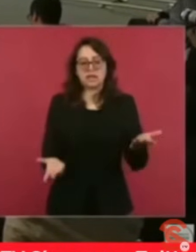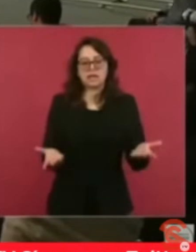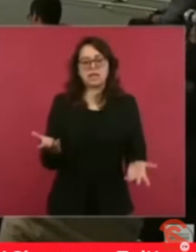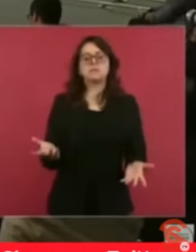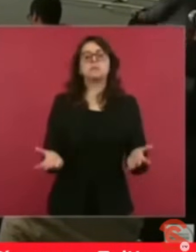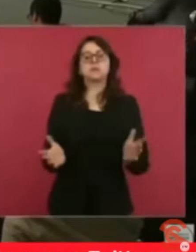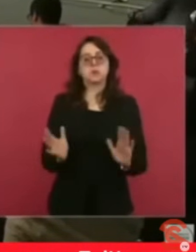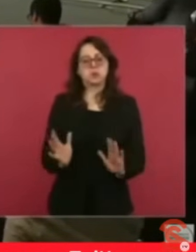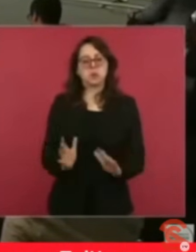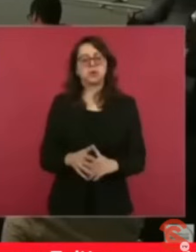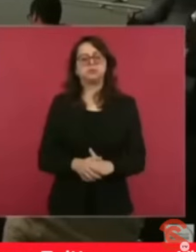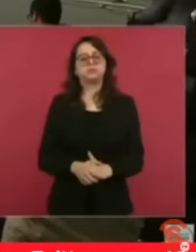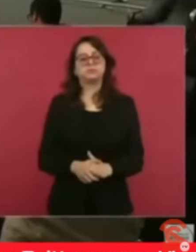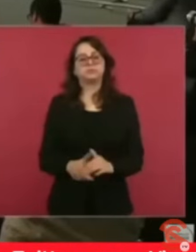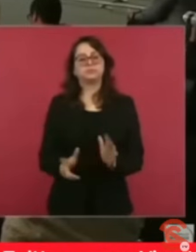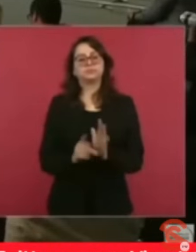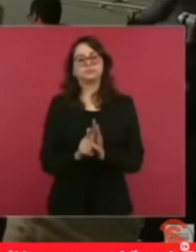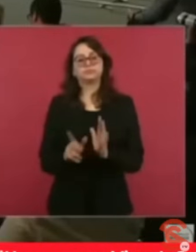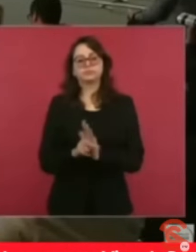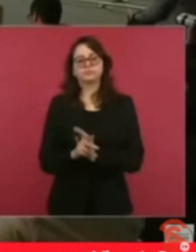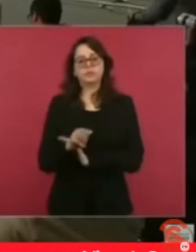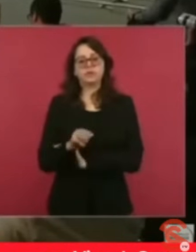equilibrado. A ver, Milenio.